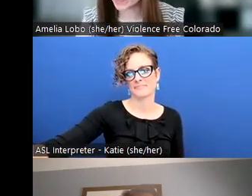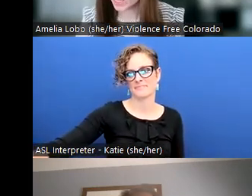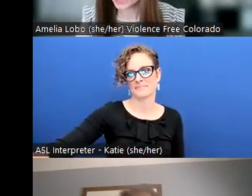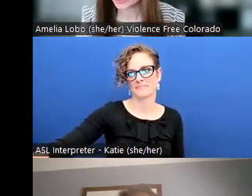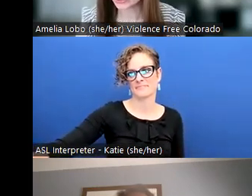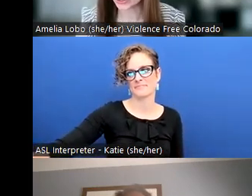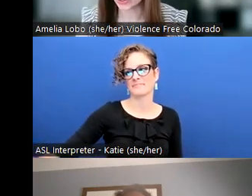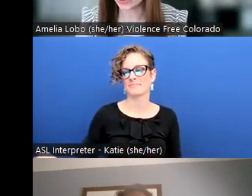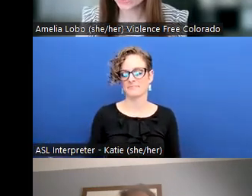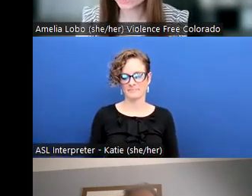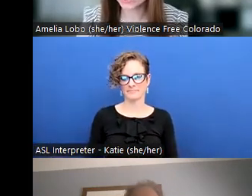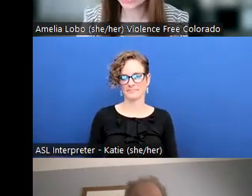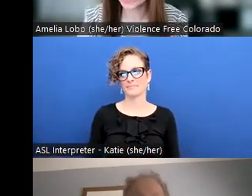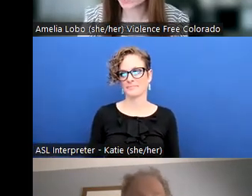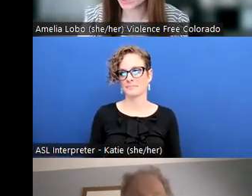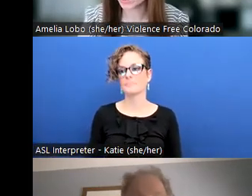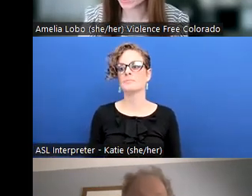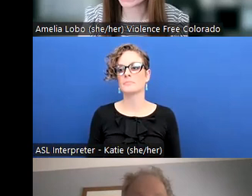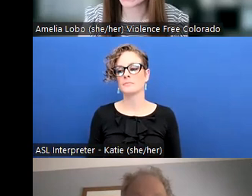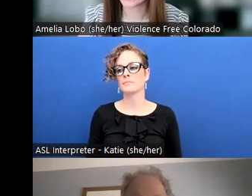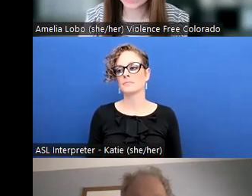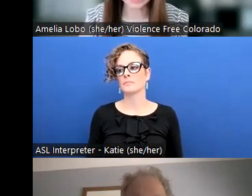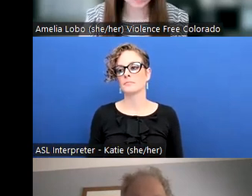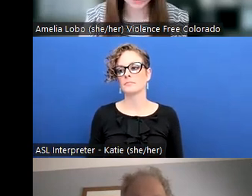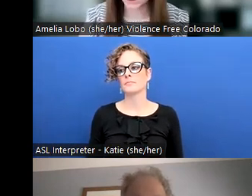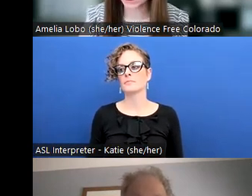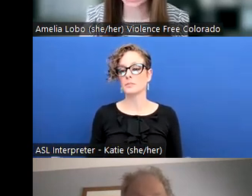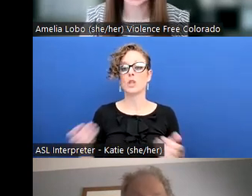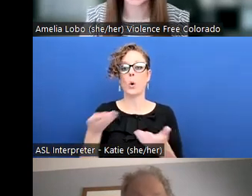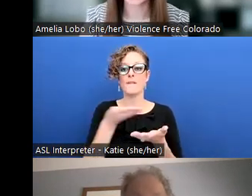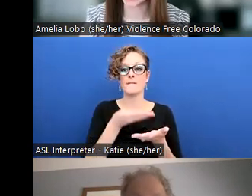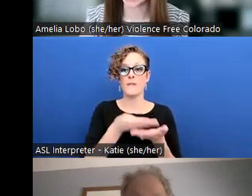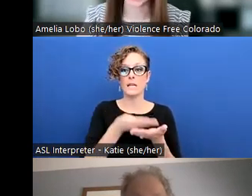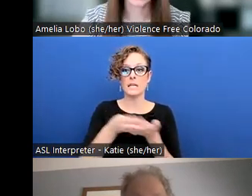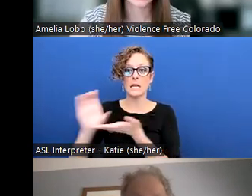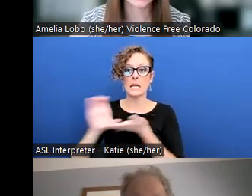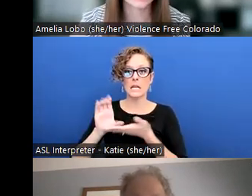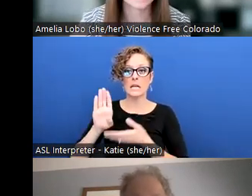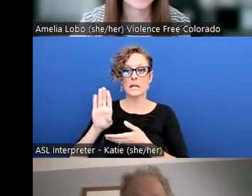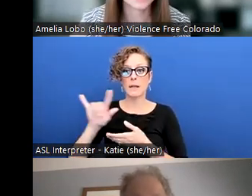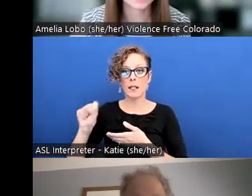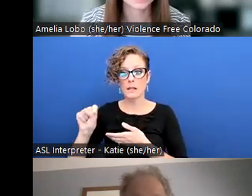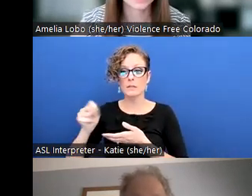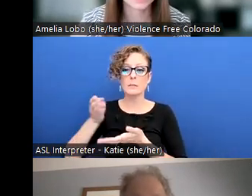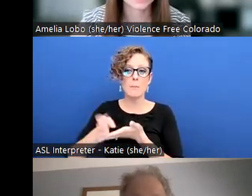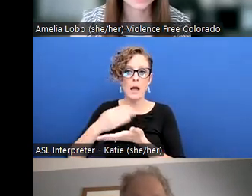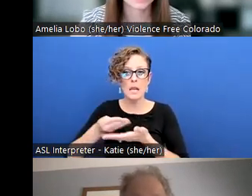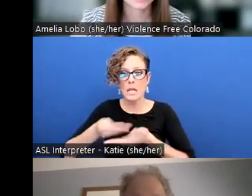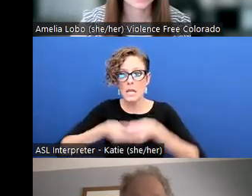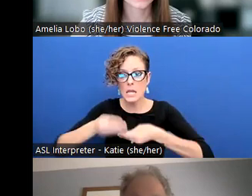okay. So moving beyond the funding bills, the money,